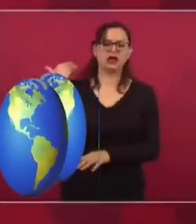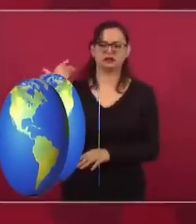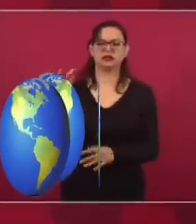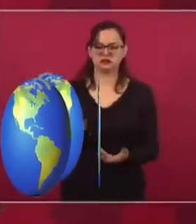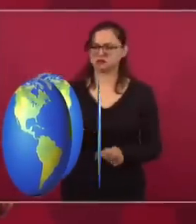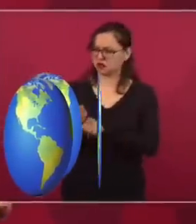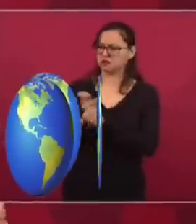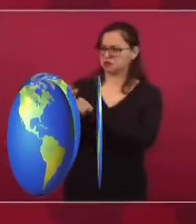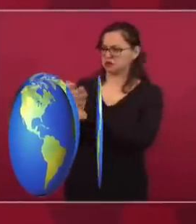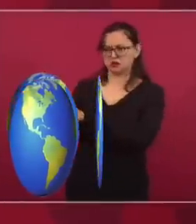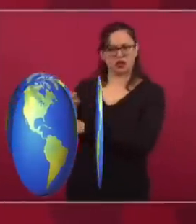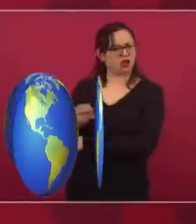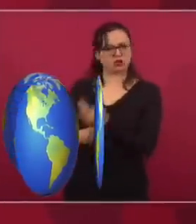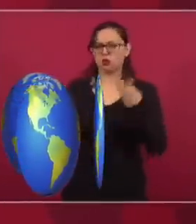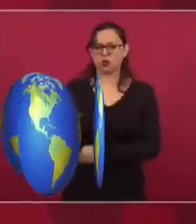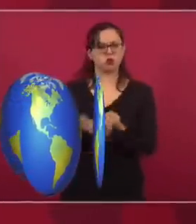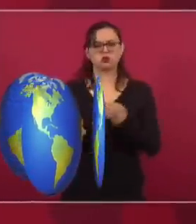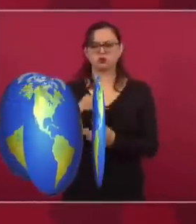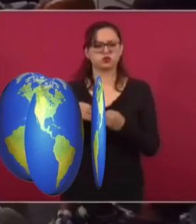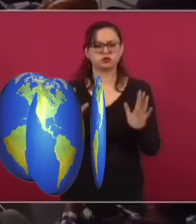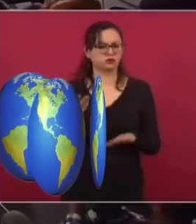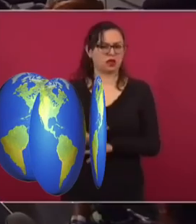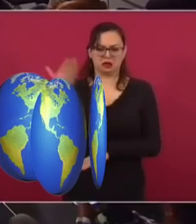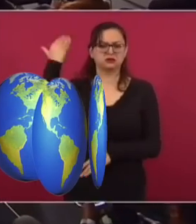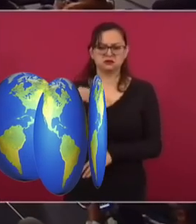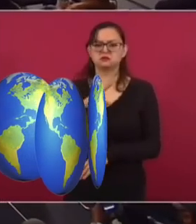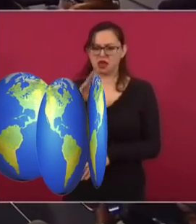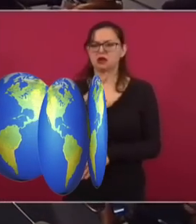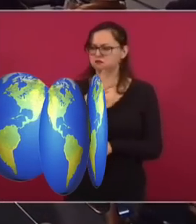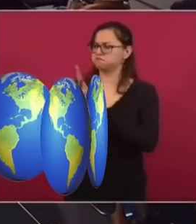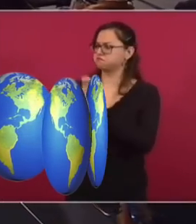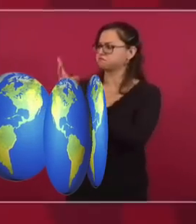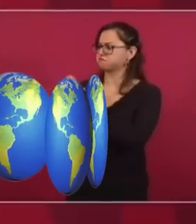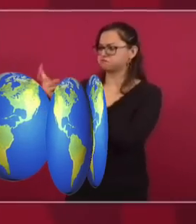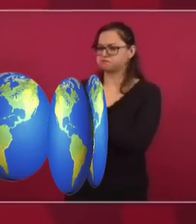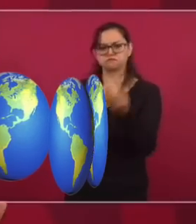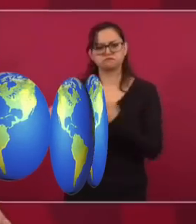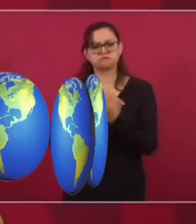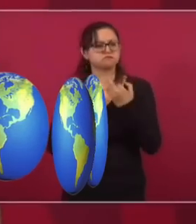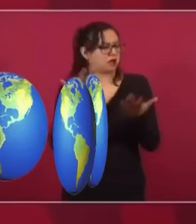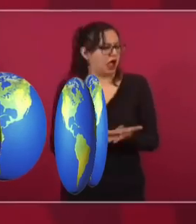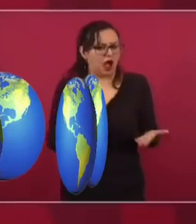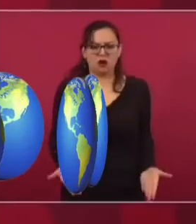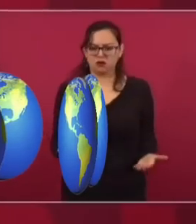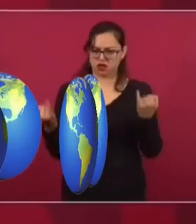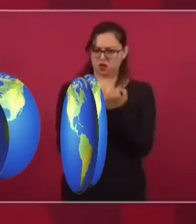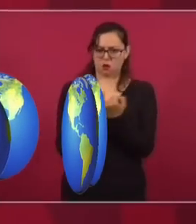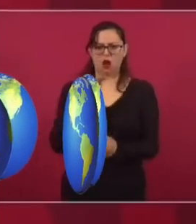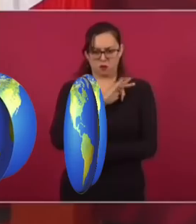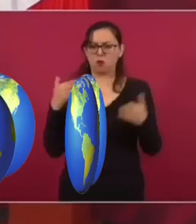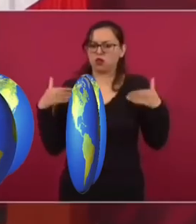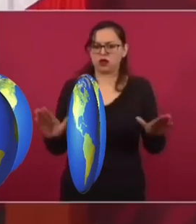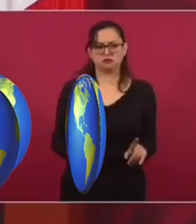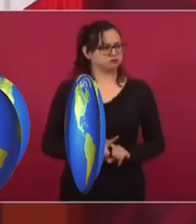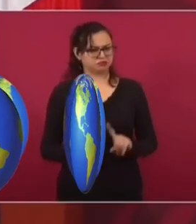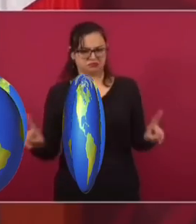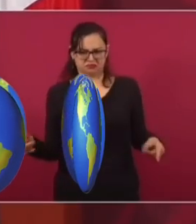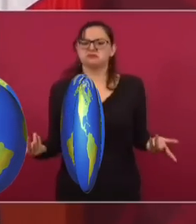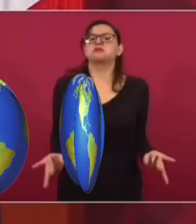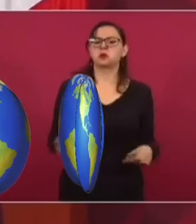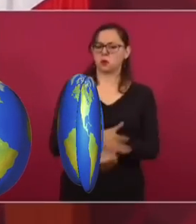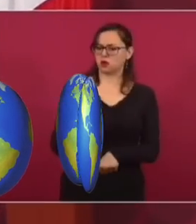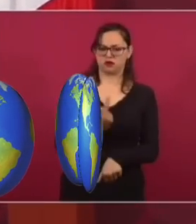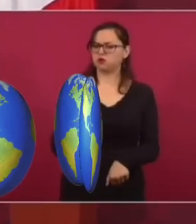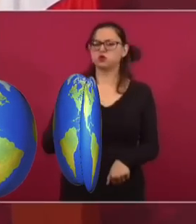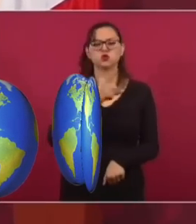se ha invitado a todos. No tiene ahora por qué ser distinto, al contrario. Yo sé, estoy consciente de que